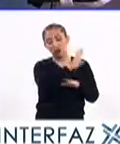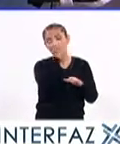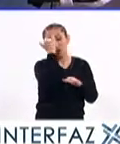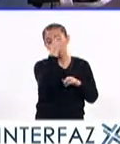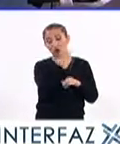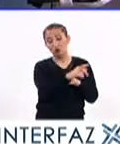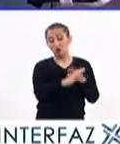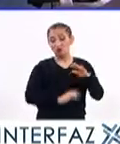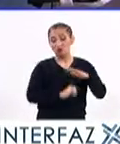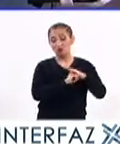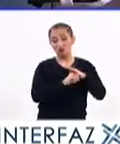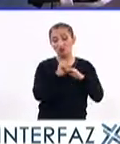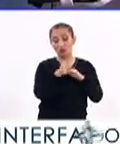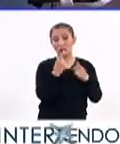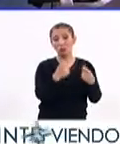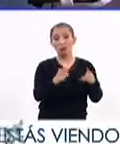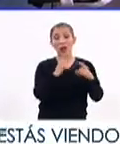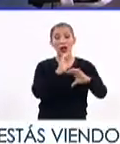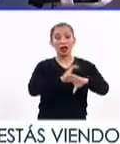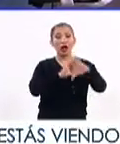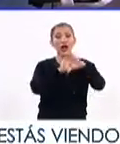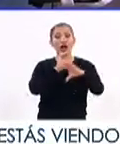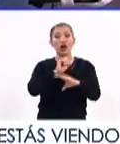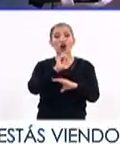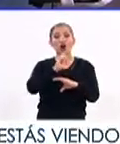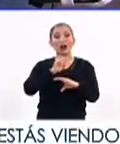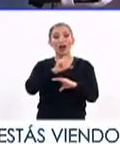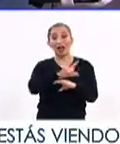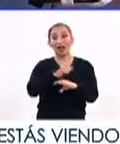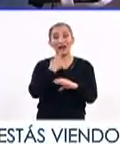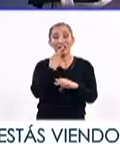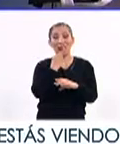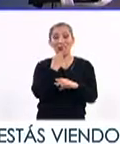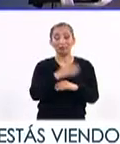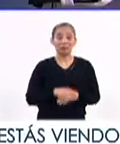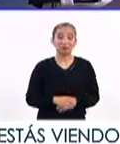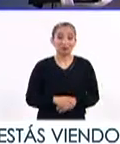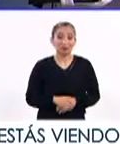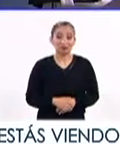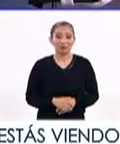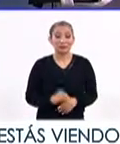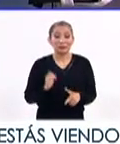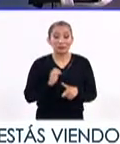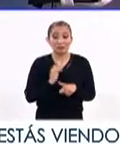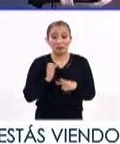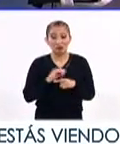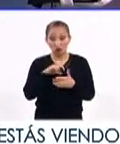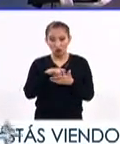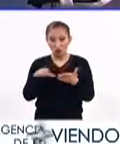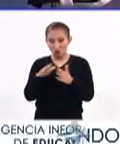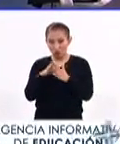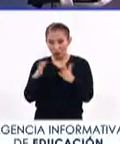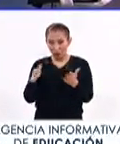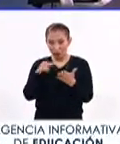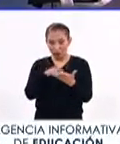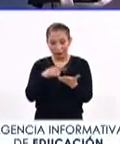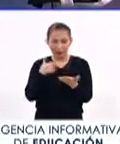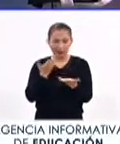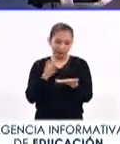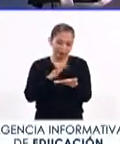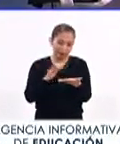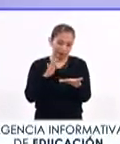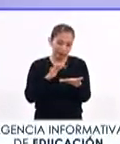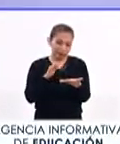como uno de sus pilares justamente la música coral, la música verbal. Claro. Entonces compré este libro en una feria de